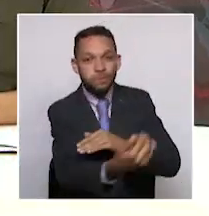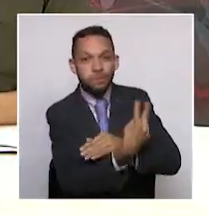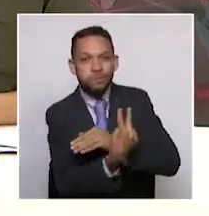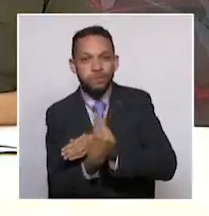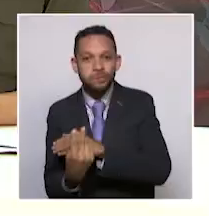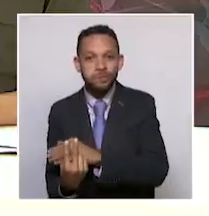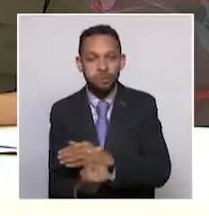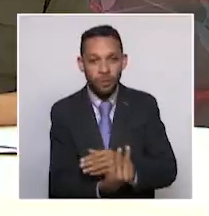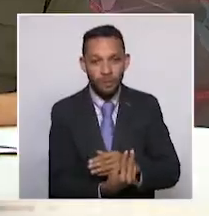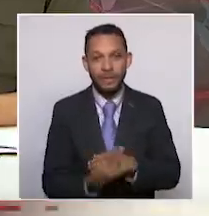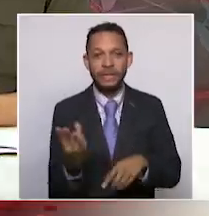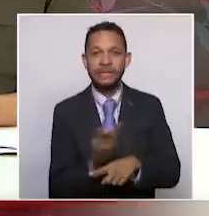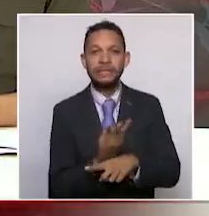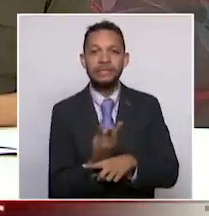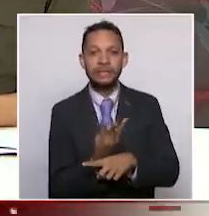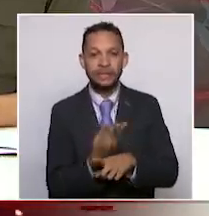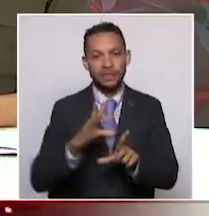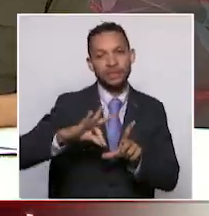través de